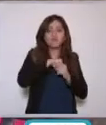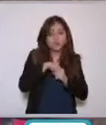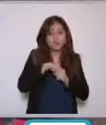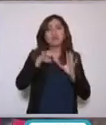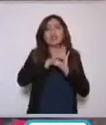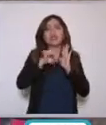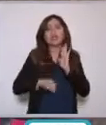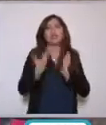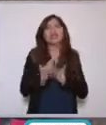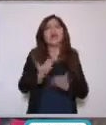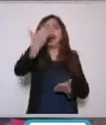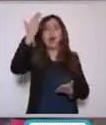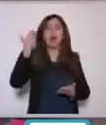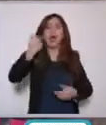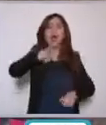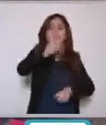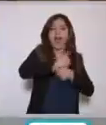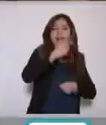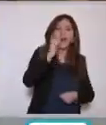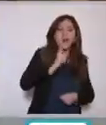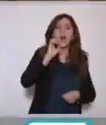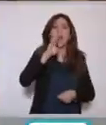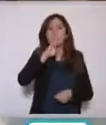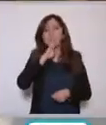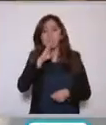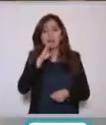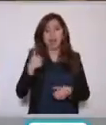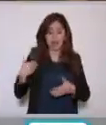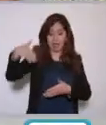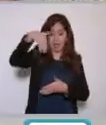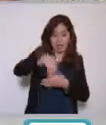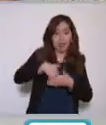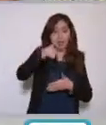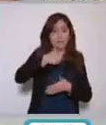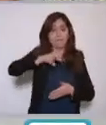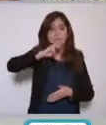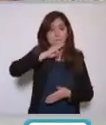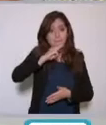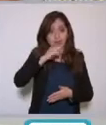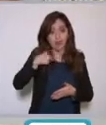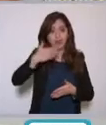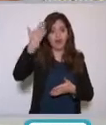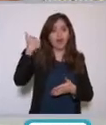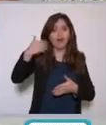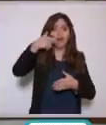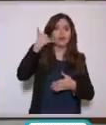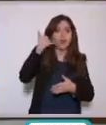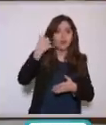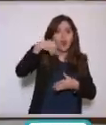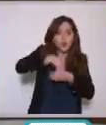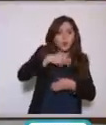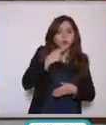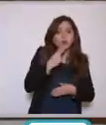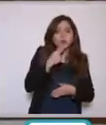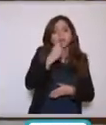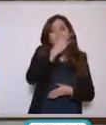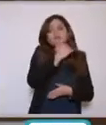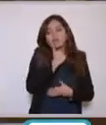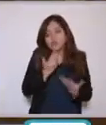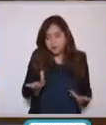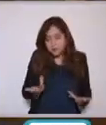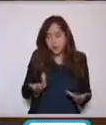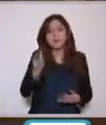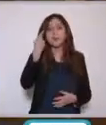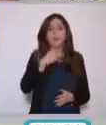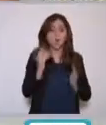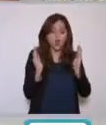utilizaban, por ejemplo, nuestras abuelas o mamás, ya no cabe ni el celular, por ejemplo, ya no las pueden utilizar. Exactamente. Entonces sí es bien importante saber que